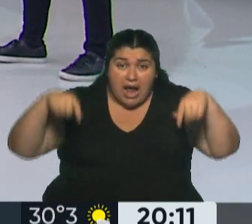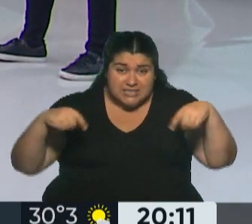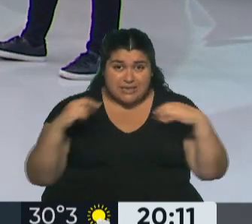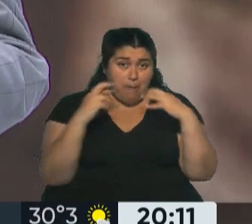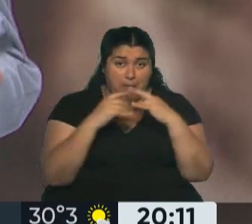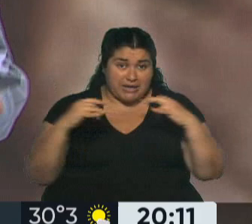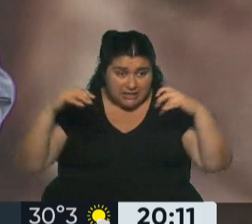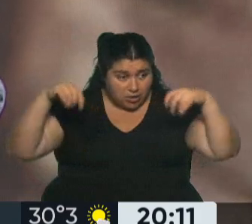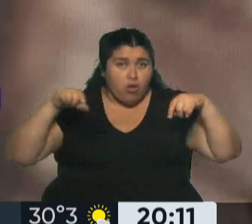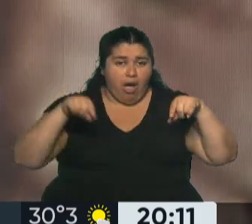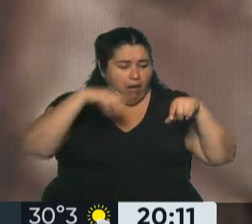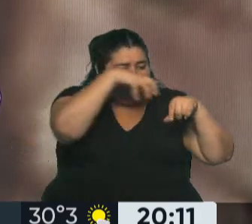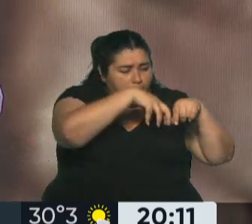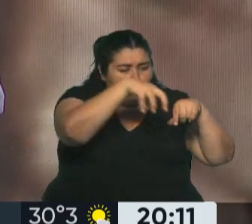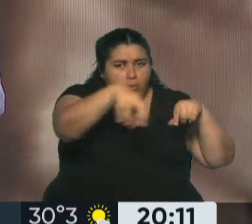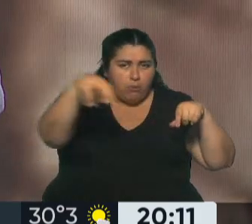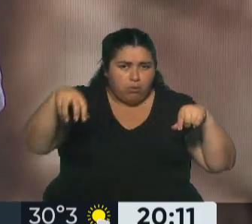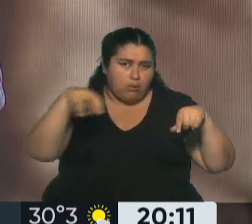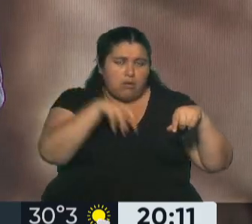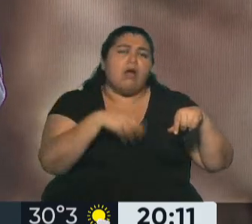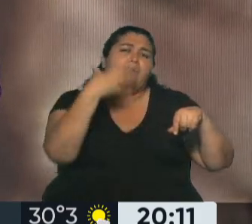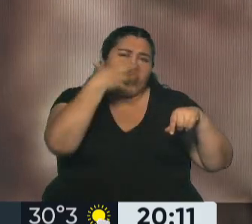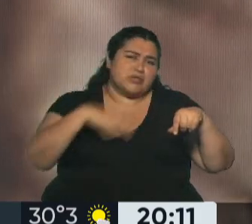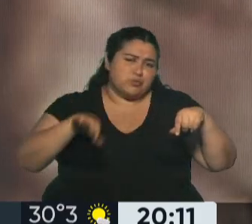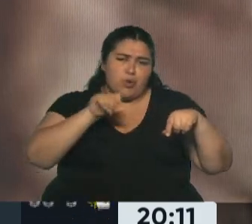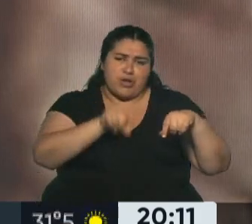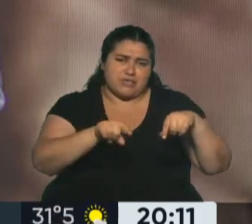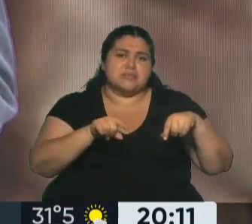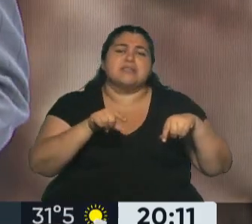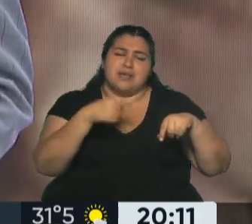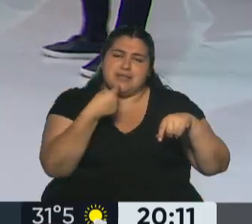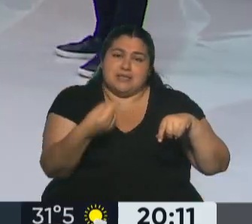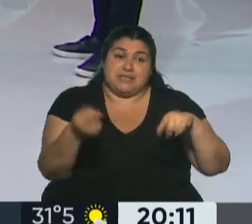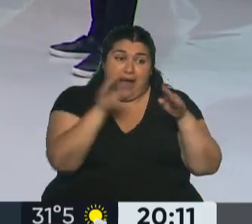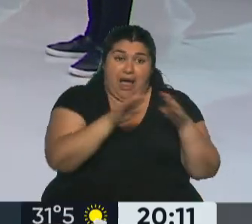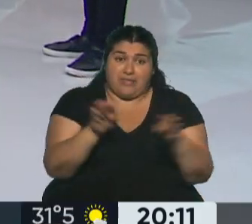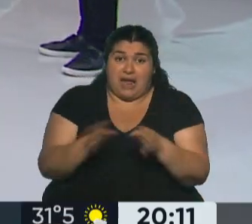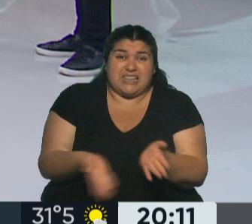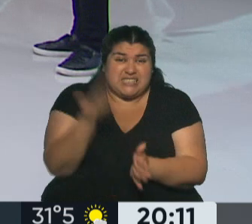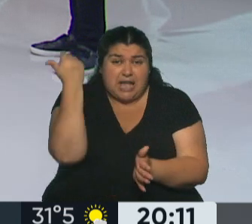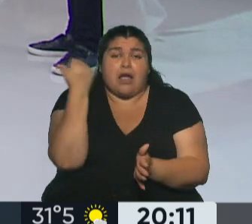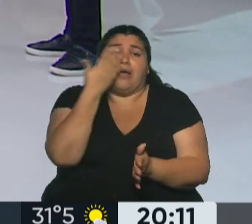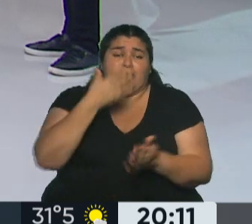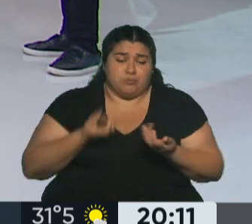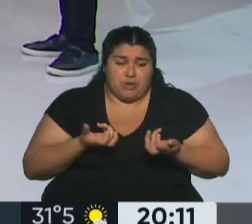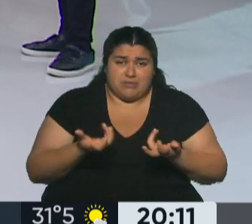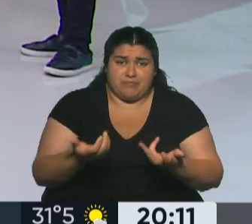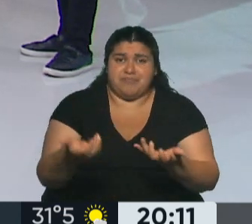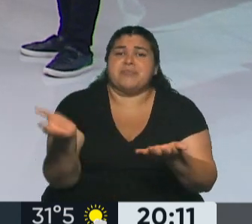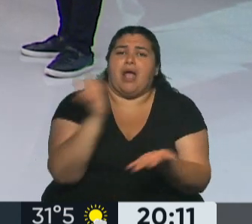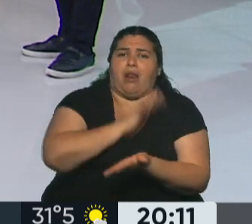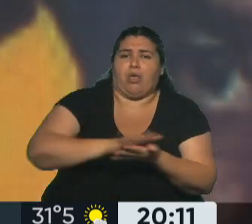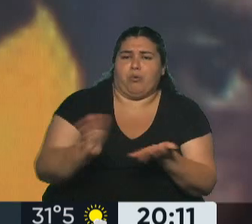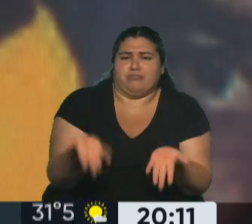informaron que todo el pasto será levantado después y Aon seguramente seguramente porque esto lo preveían después del dispositivo que